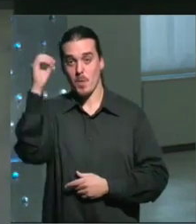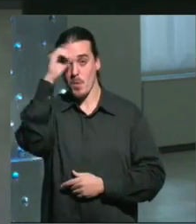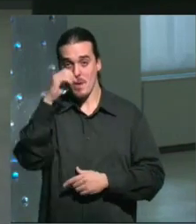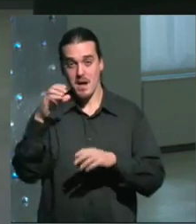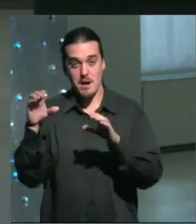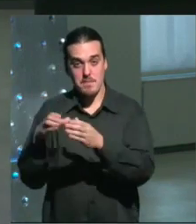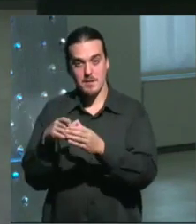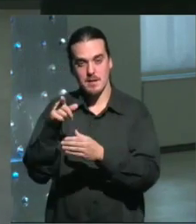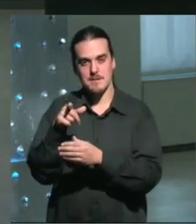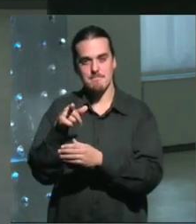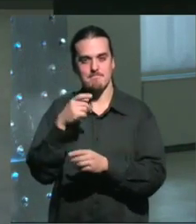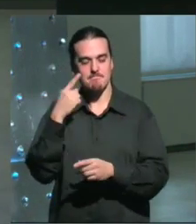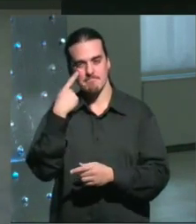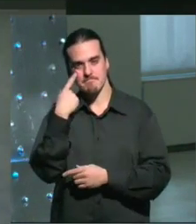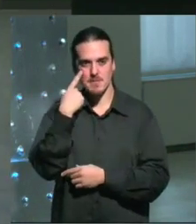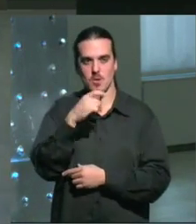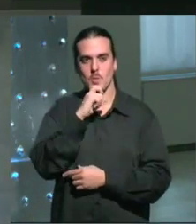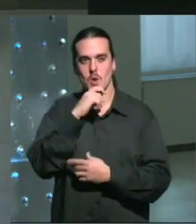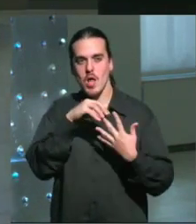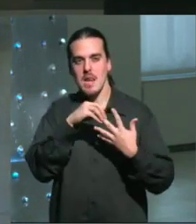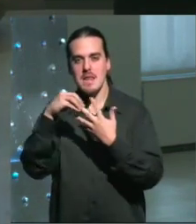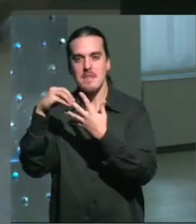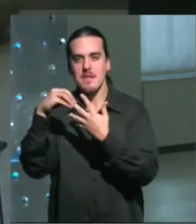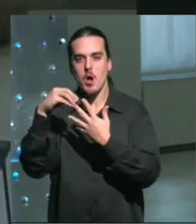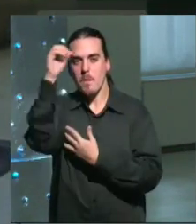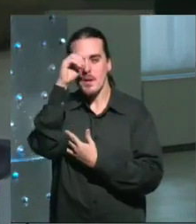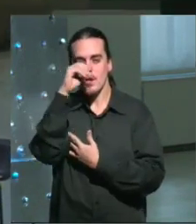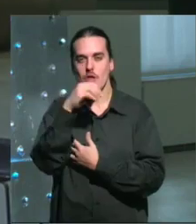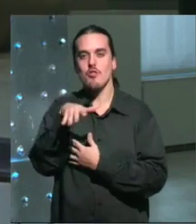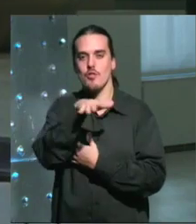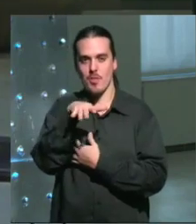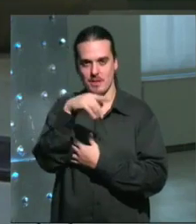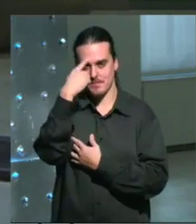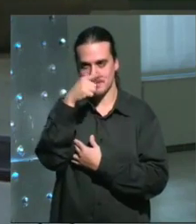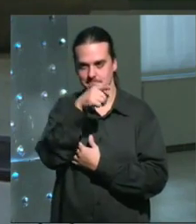prescriptores de opinión, a líderes de opinión, que independientemente que estuviesen o no